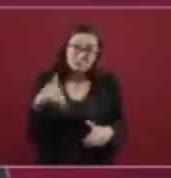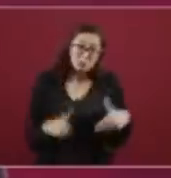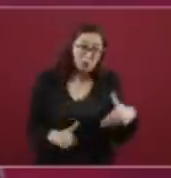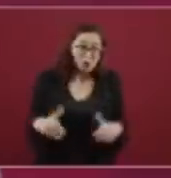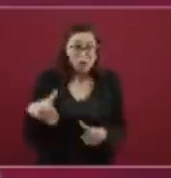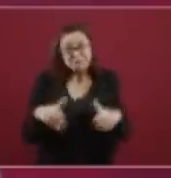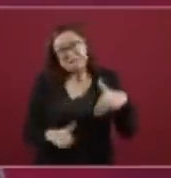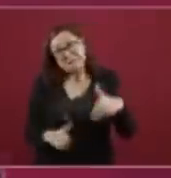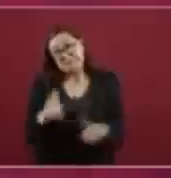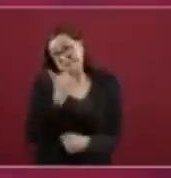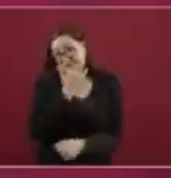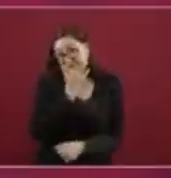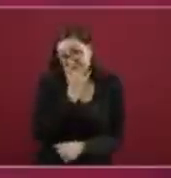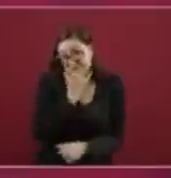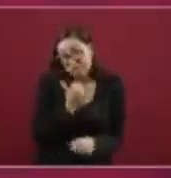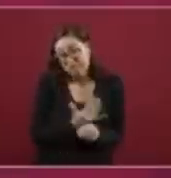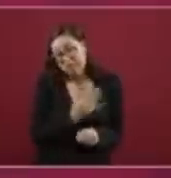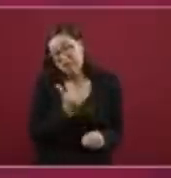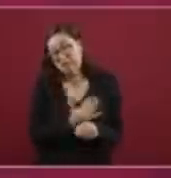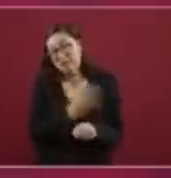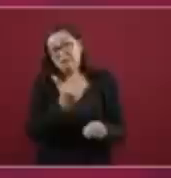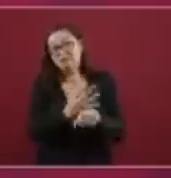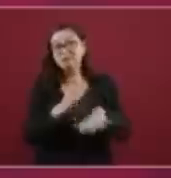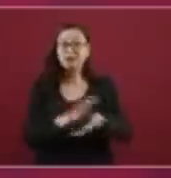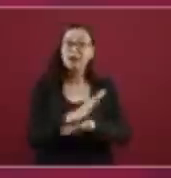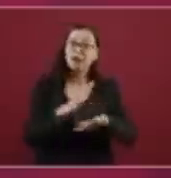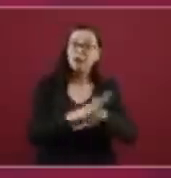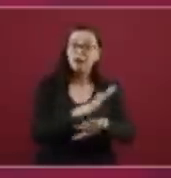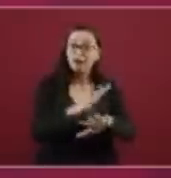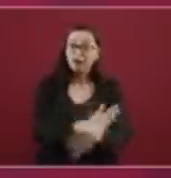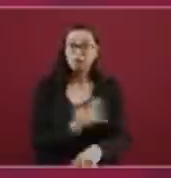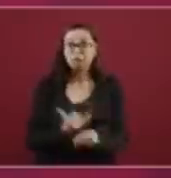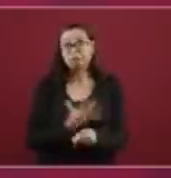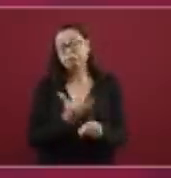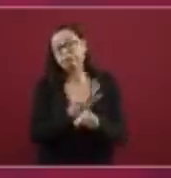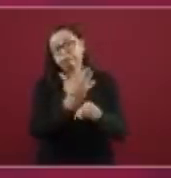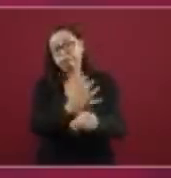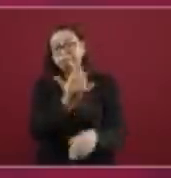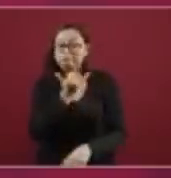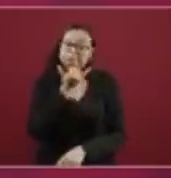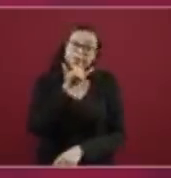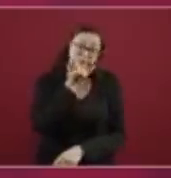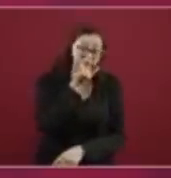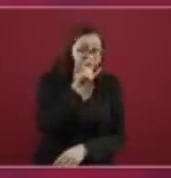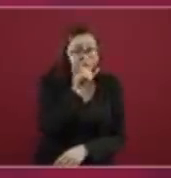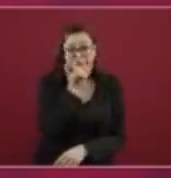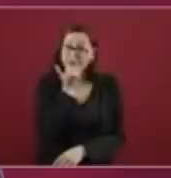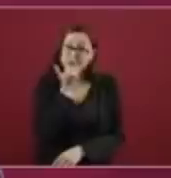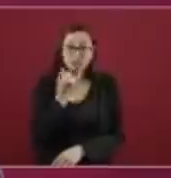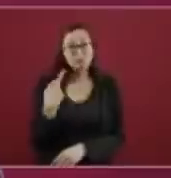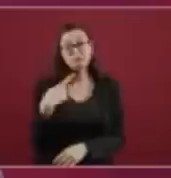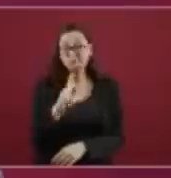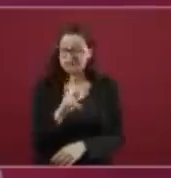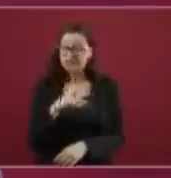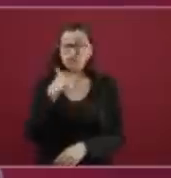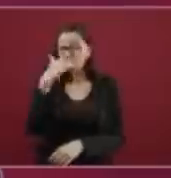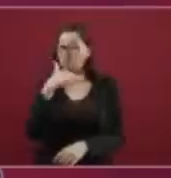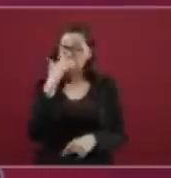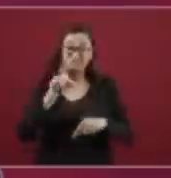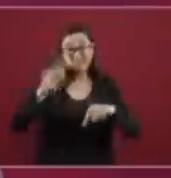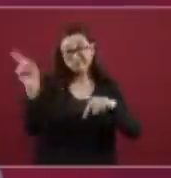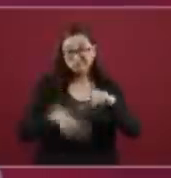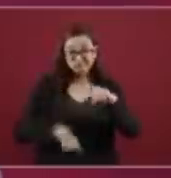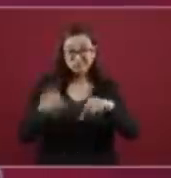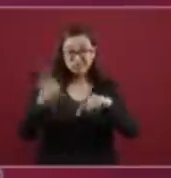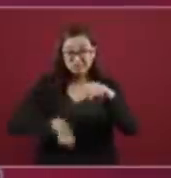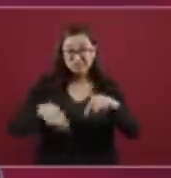molestias que estas obras ocasionan, pero la corrupción la vamos a acabar,